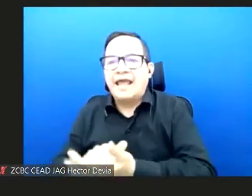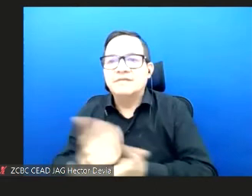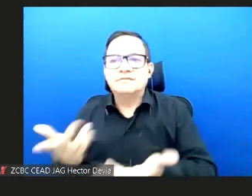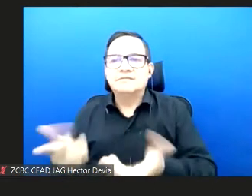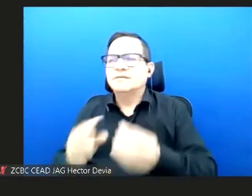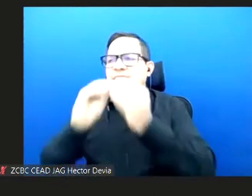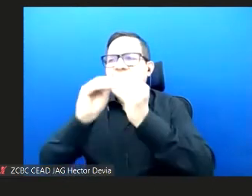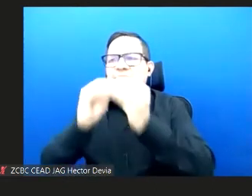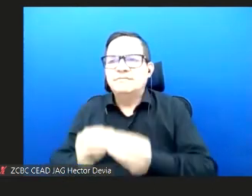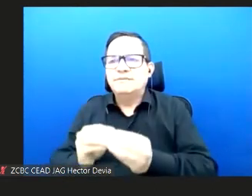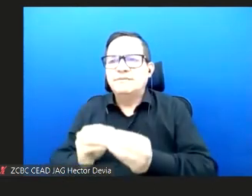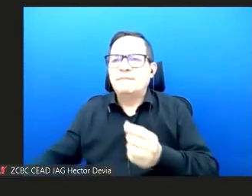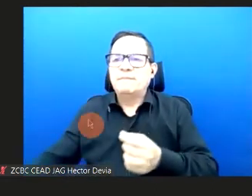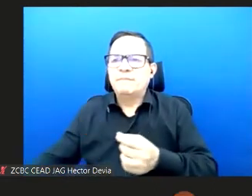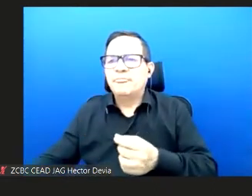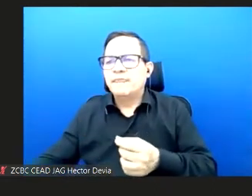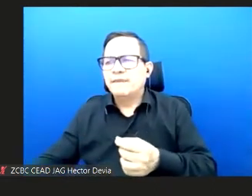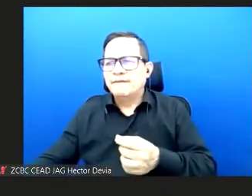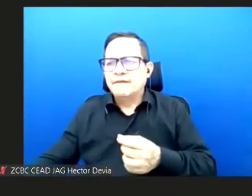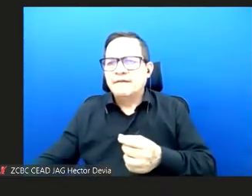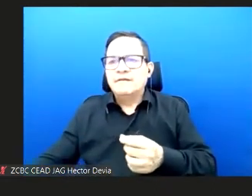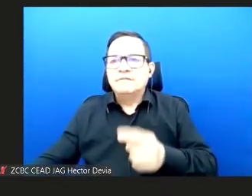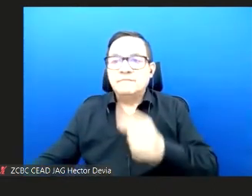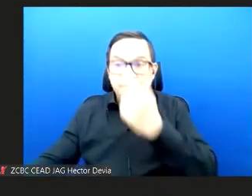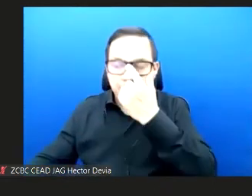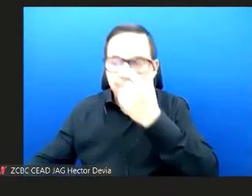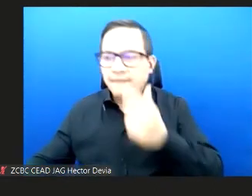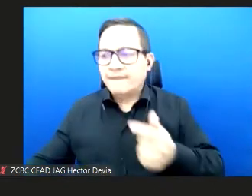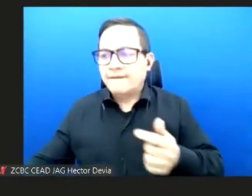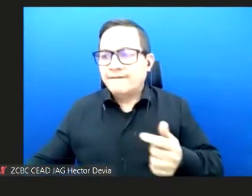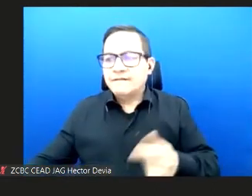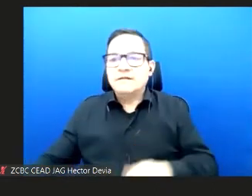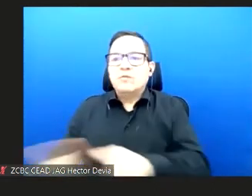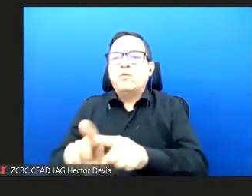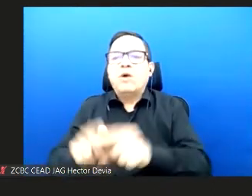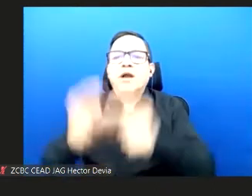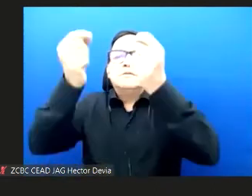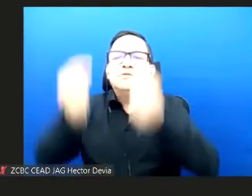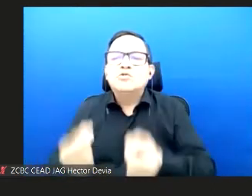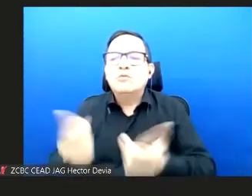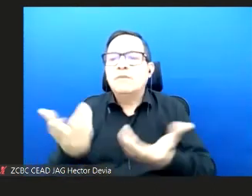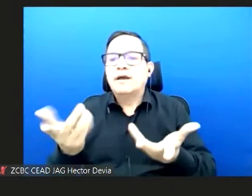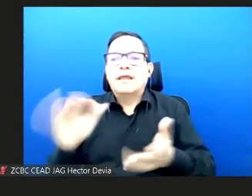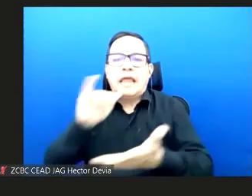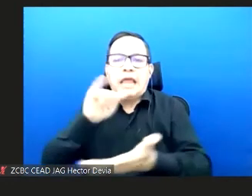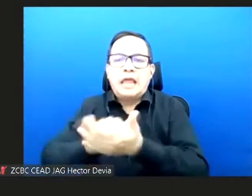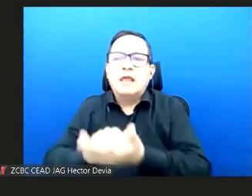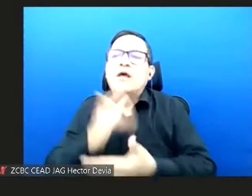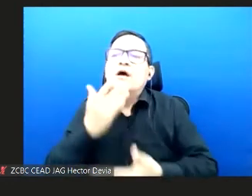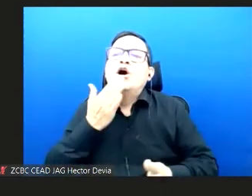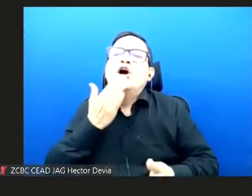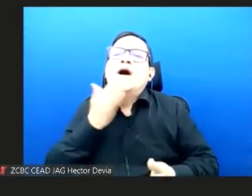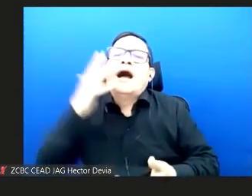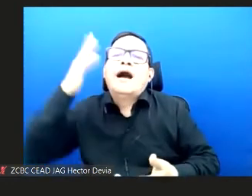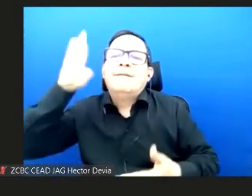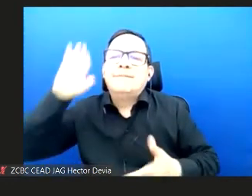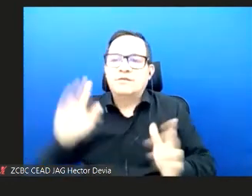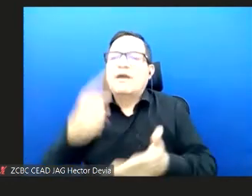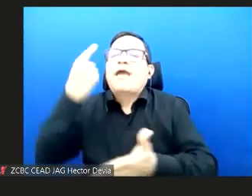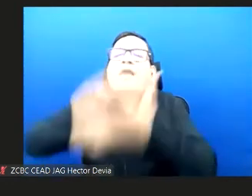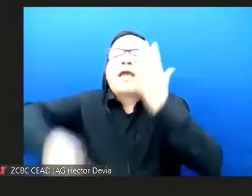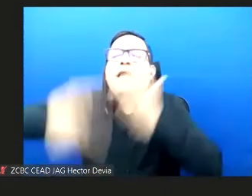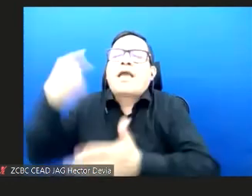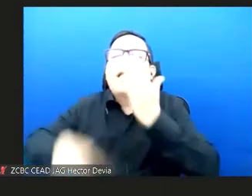operaciones matemáticas, que como sabemos es simplemente sumar aquello que esté sombreado, ¿no? ¿Qué está sombreado? ¿Qué número